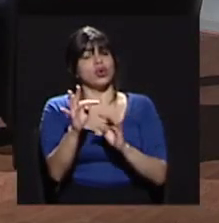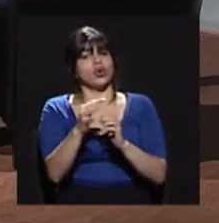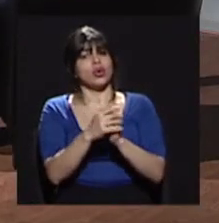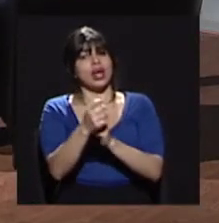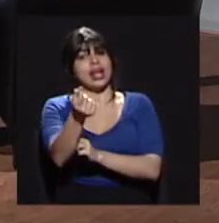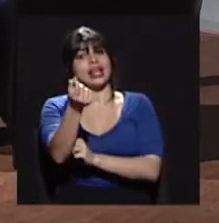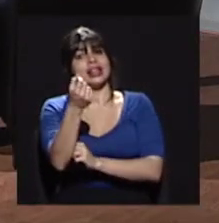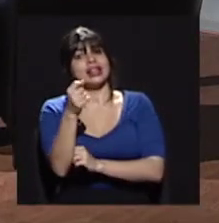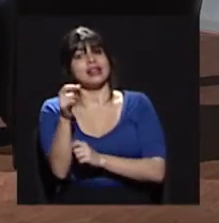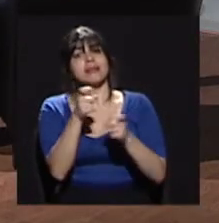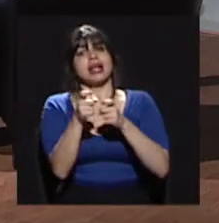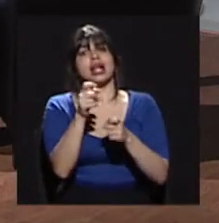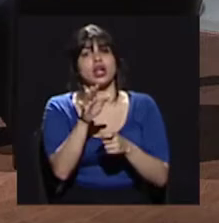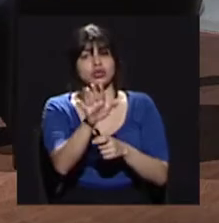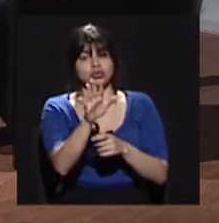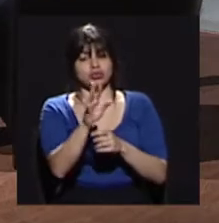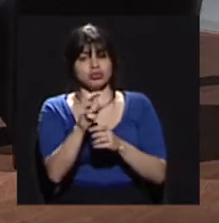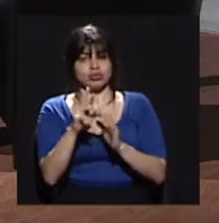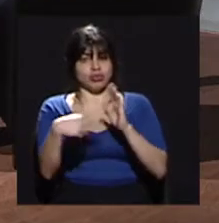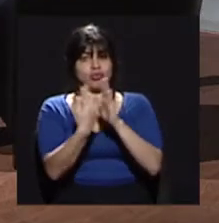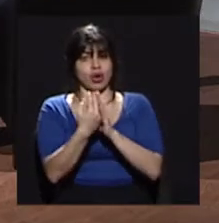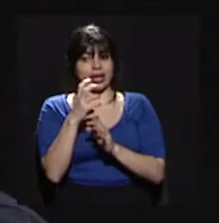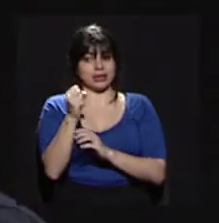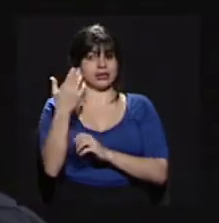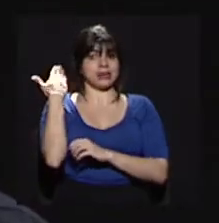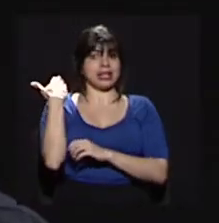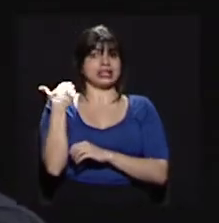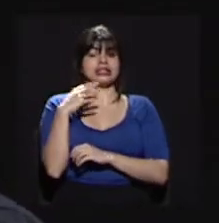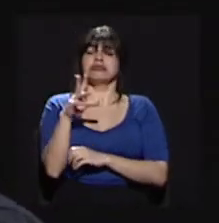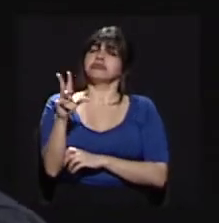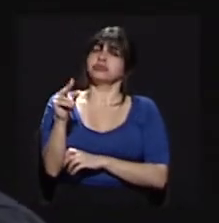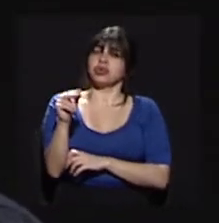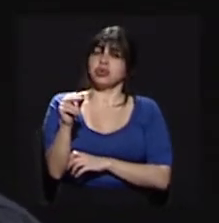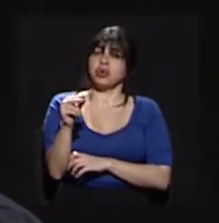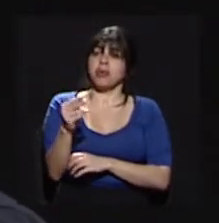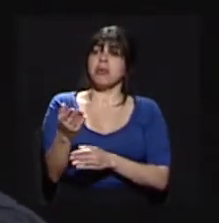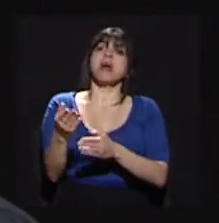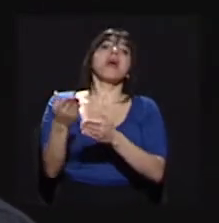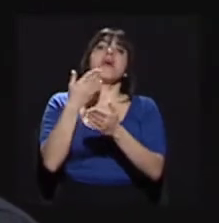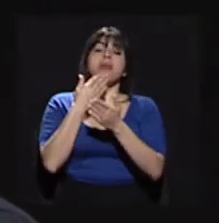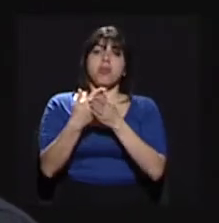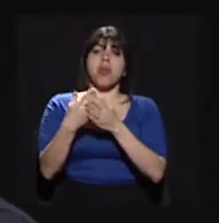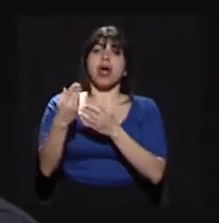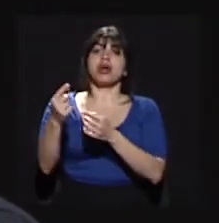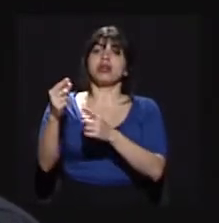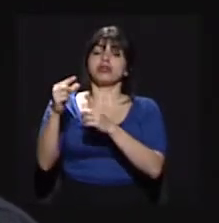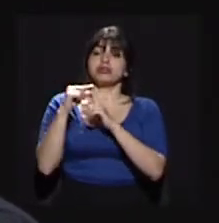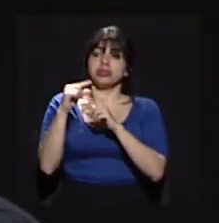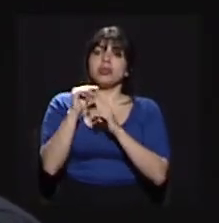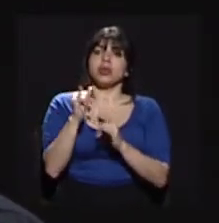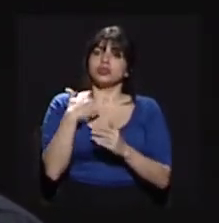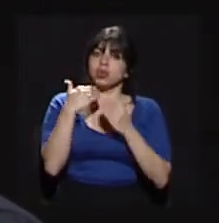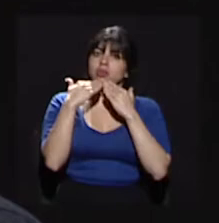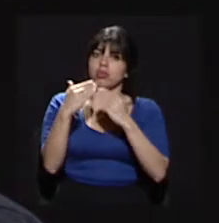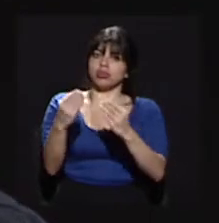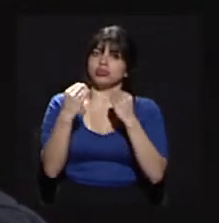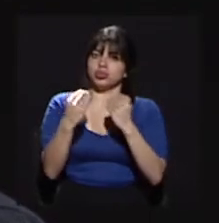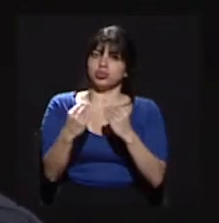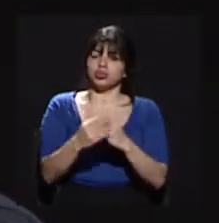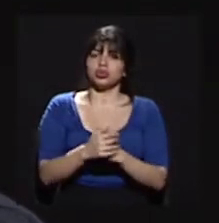partitura no me han dado buenos argumentos y eso yo lo agradezco mucho